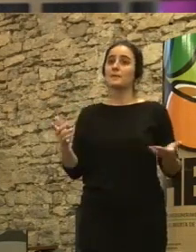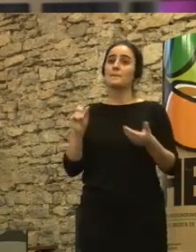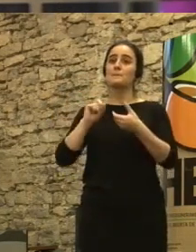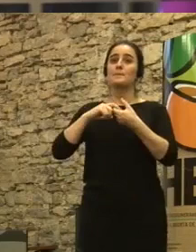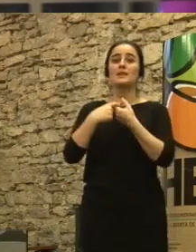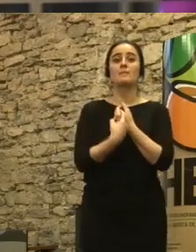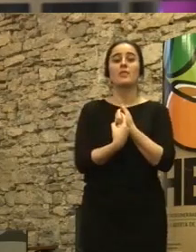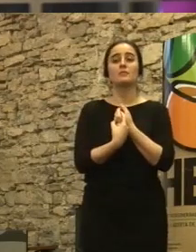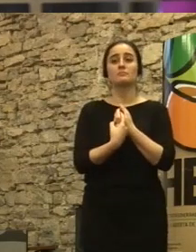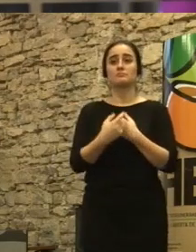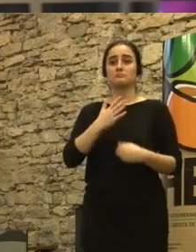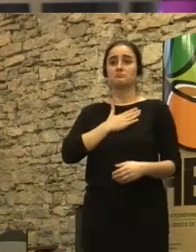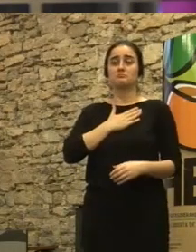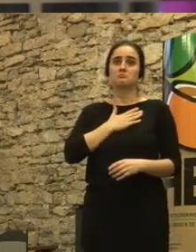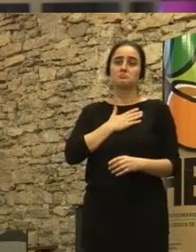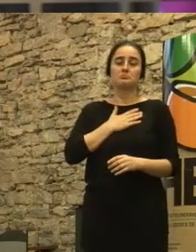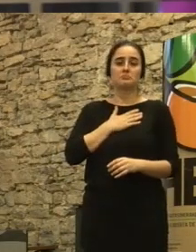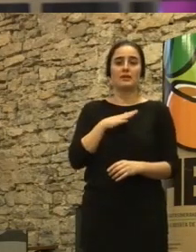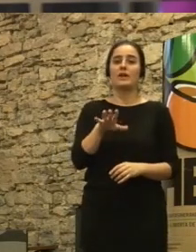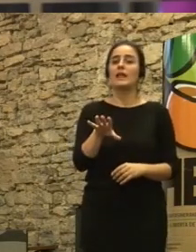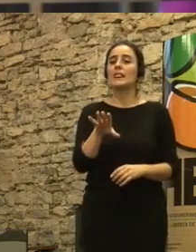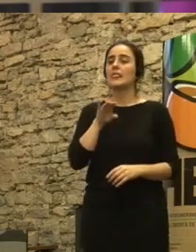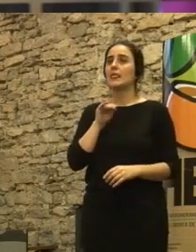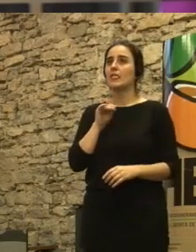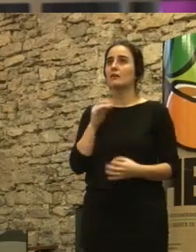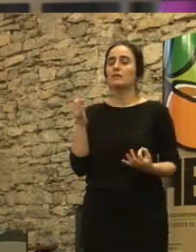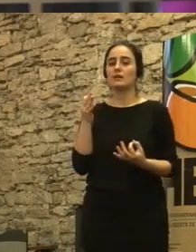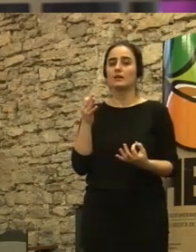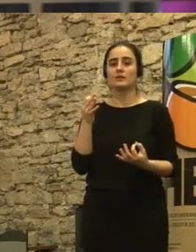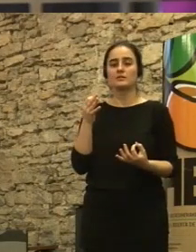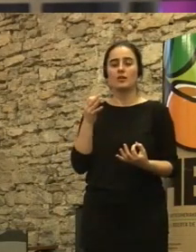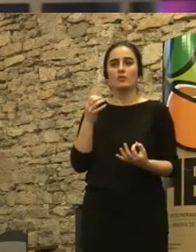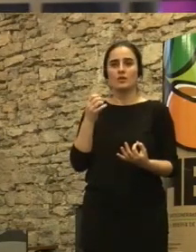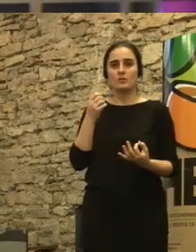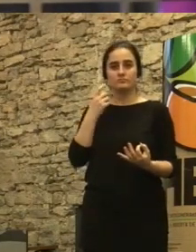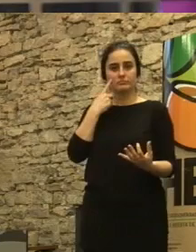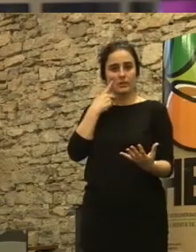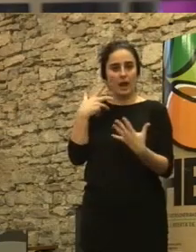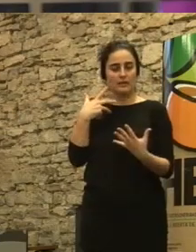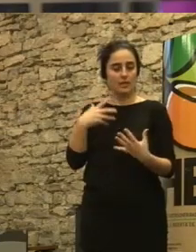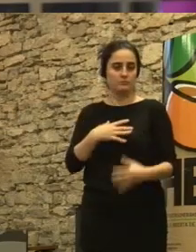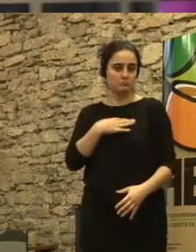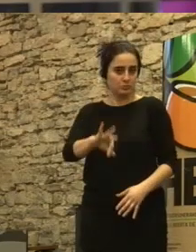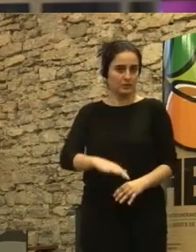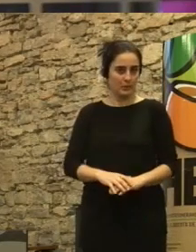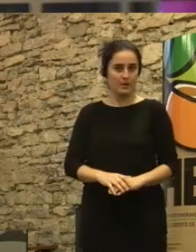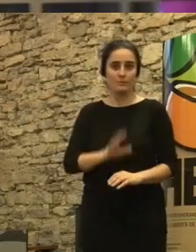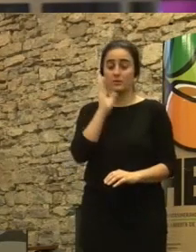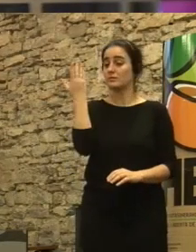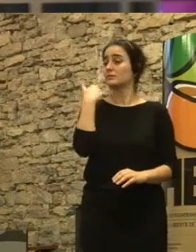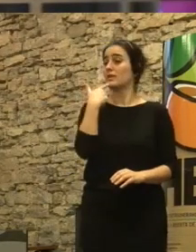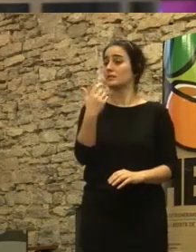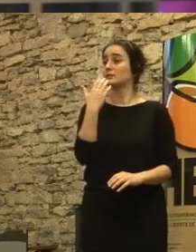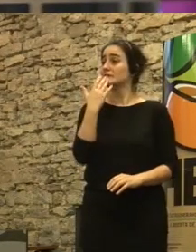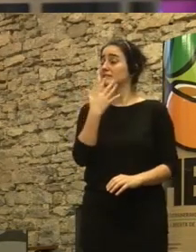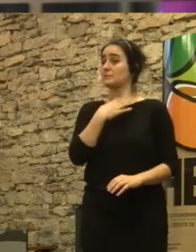participación yo la entiendo como el arte de lo posible. Y como ya he dicho antes, de que todo lo que se